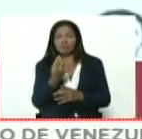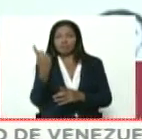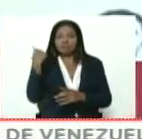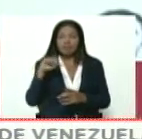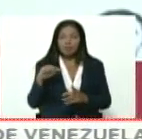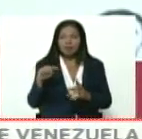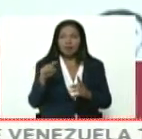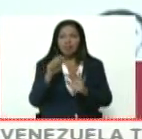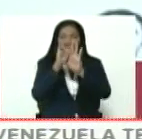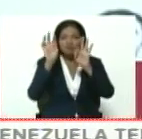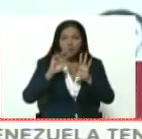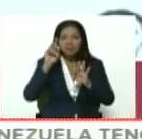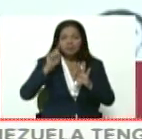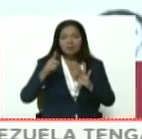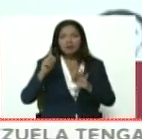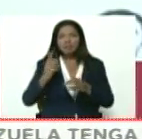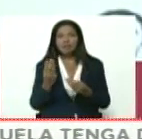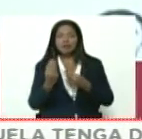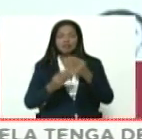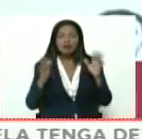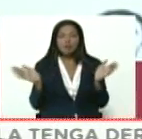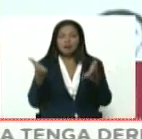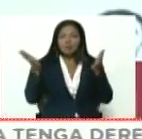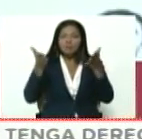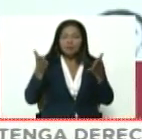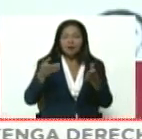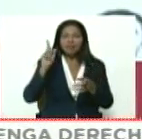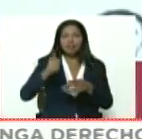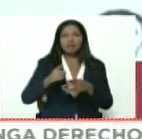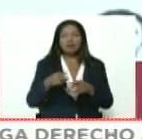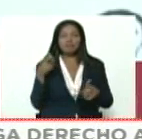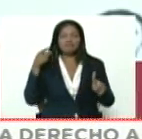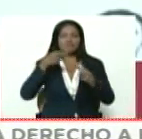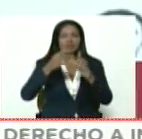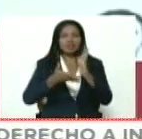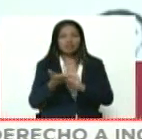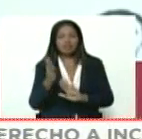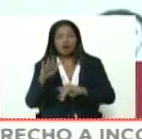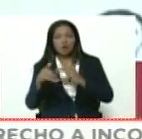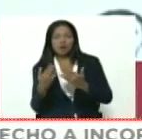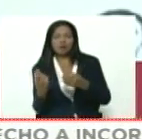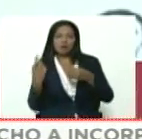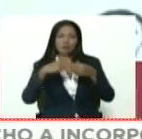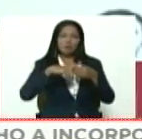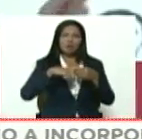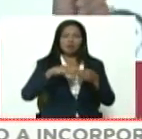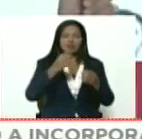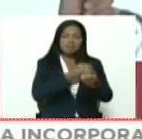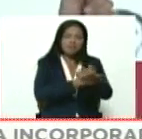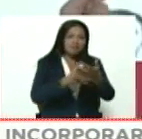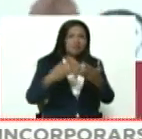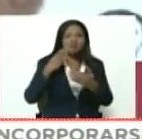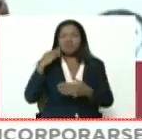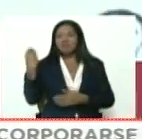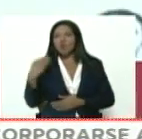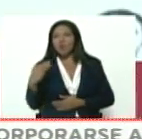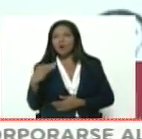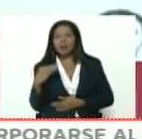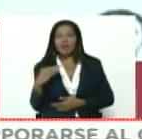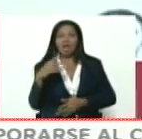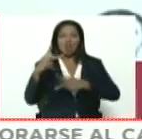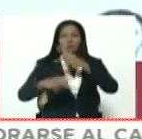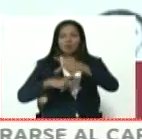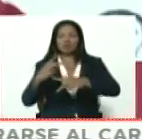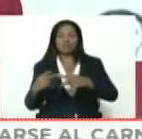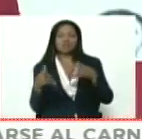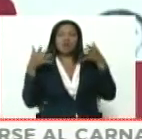el instrumento para motivar, para llegar y para incorporar a millones de jóvenes en los